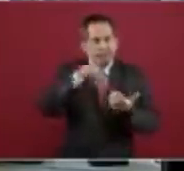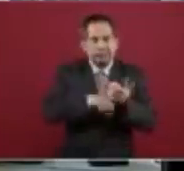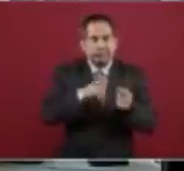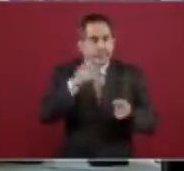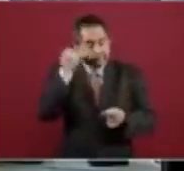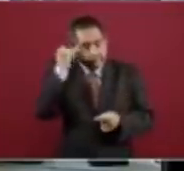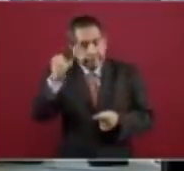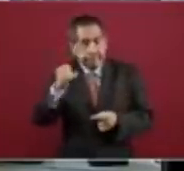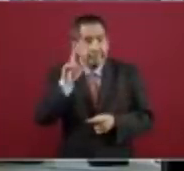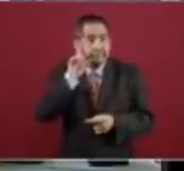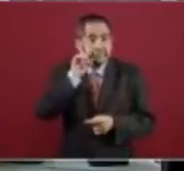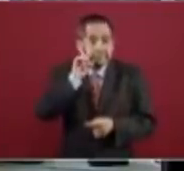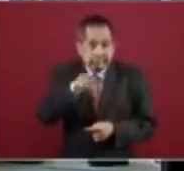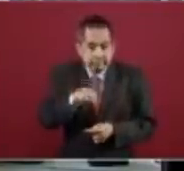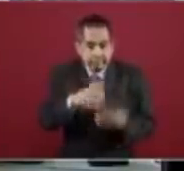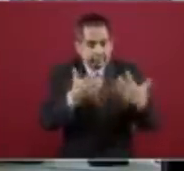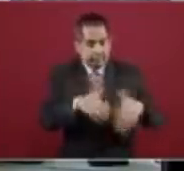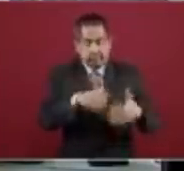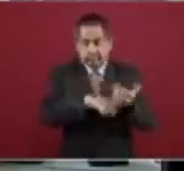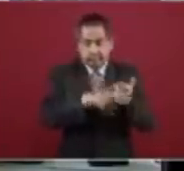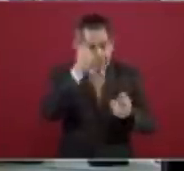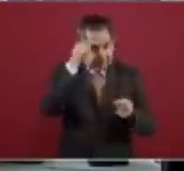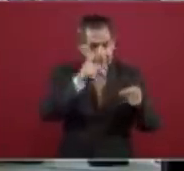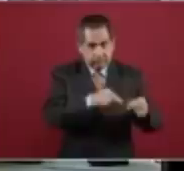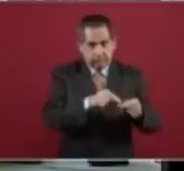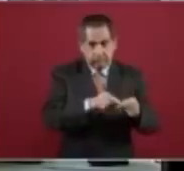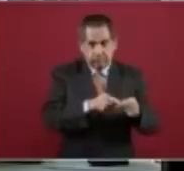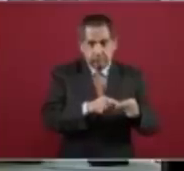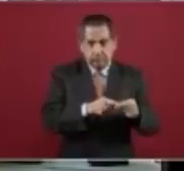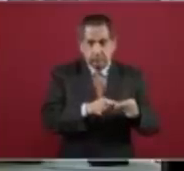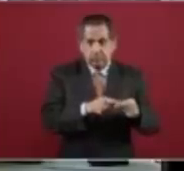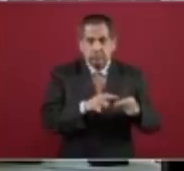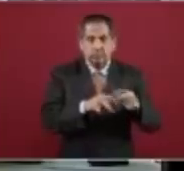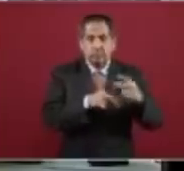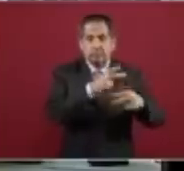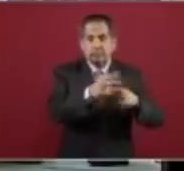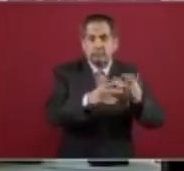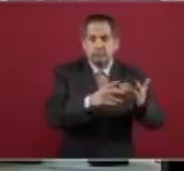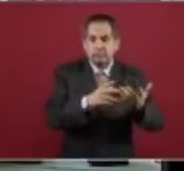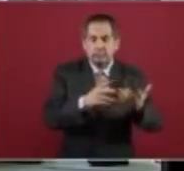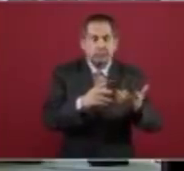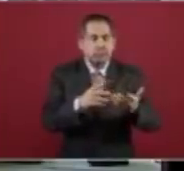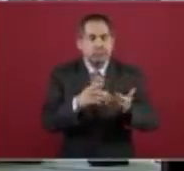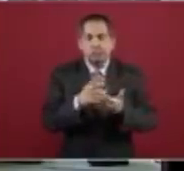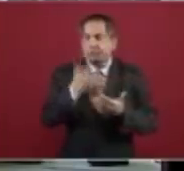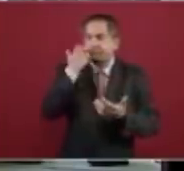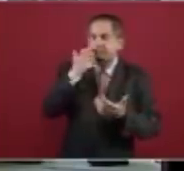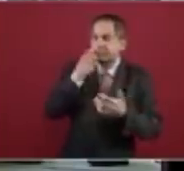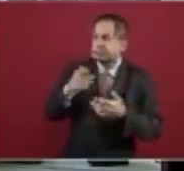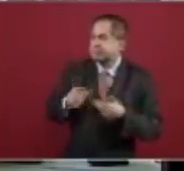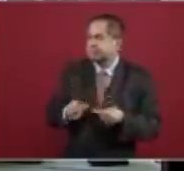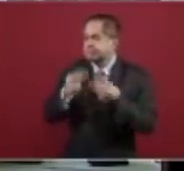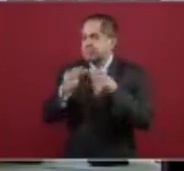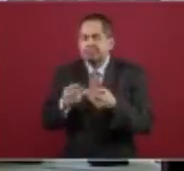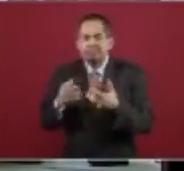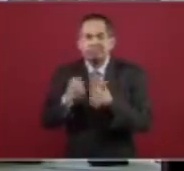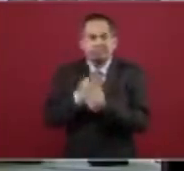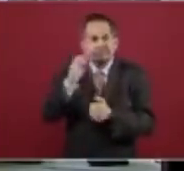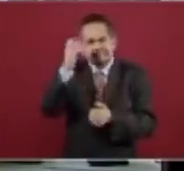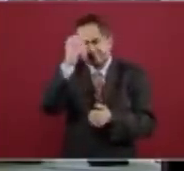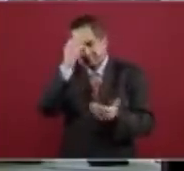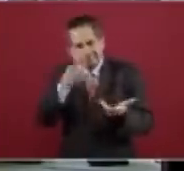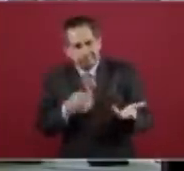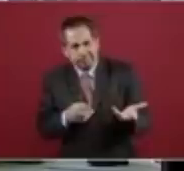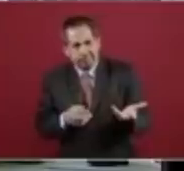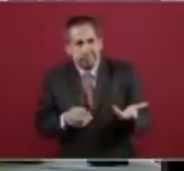día de mañana un empresario de aquí fuera y secara el bosque de Chapultepec para quedarse y poner sus empresas. En la ciudad existe